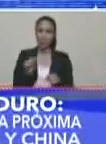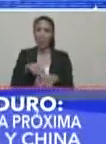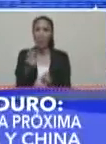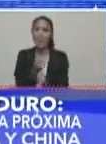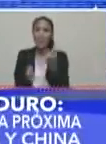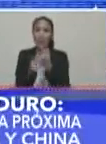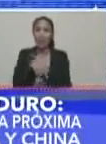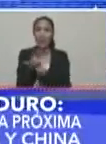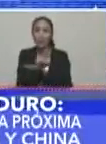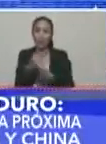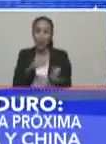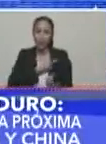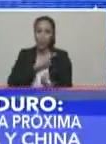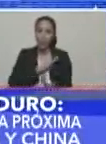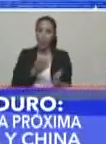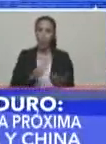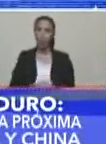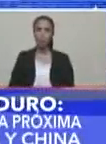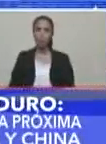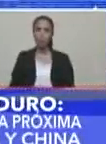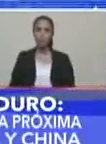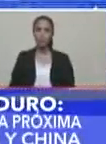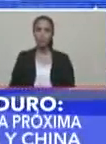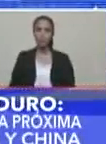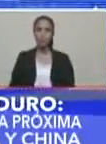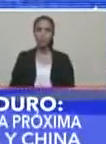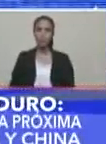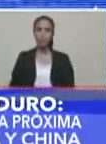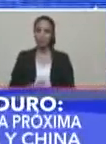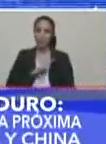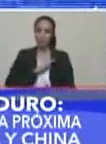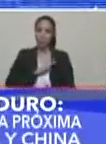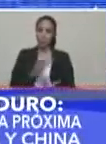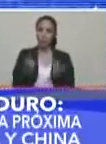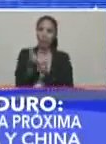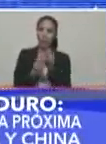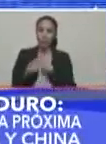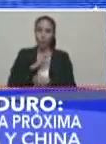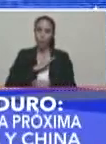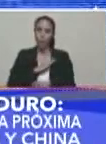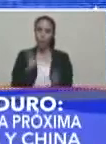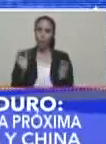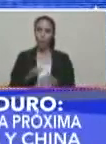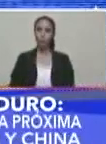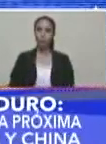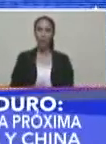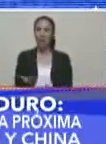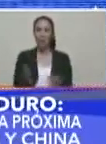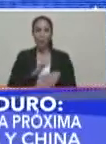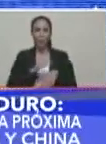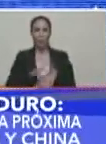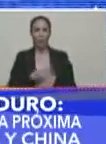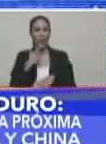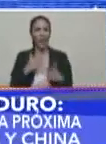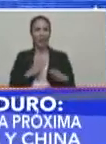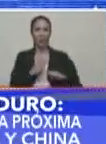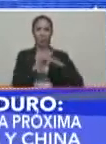venezolano, es nuestro. Es nuestro dinero. ¿A cuenta de qué nos van a